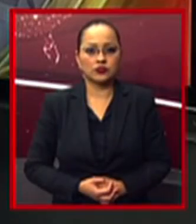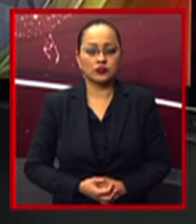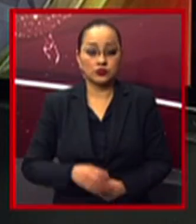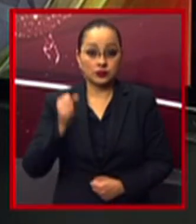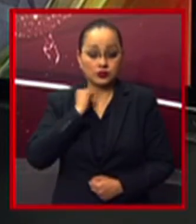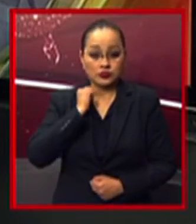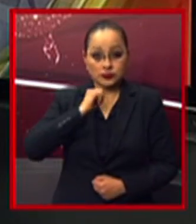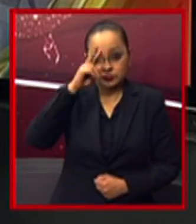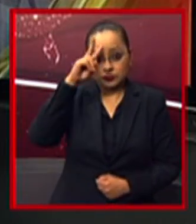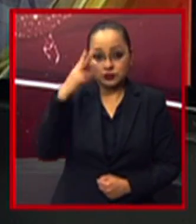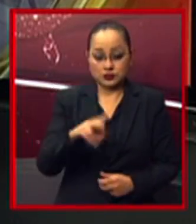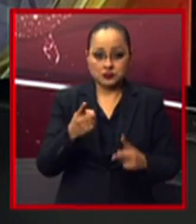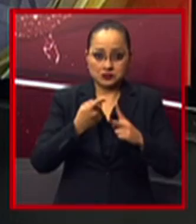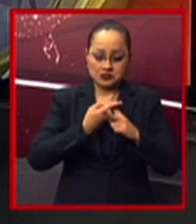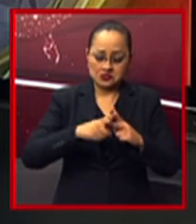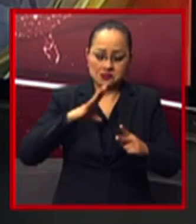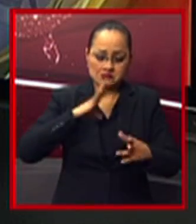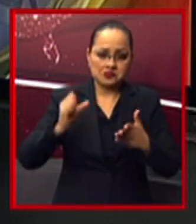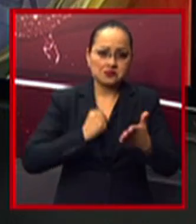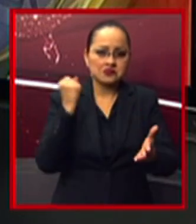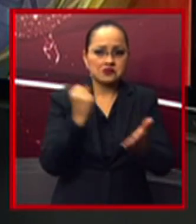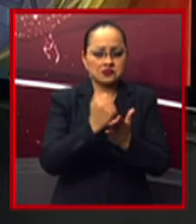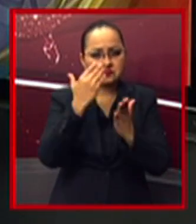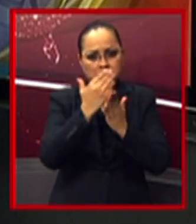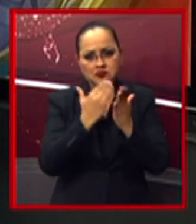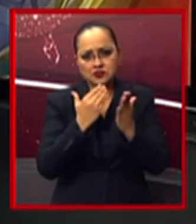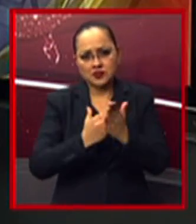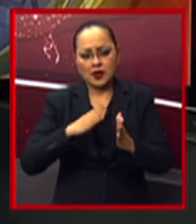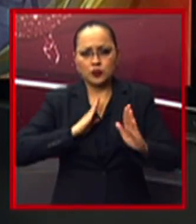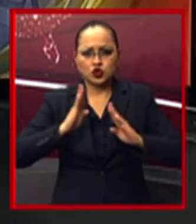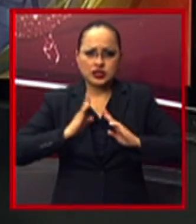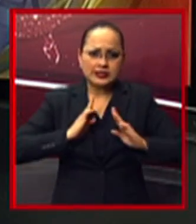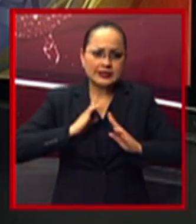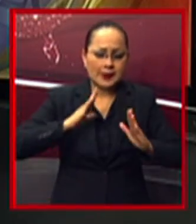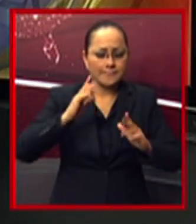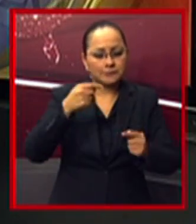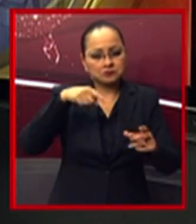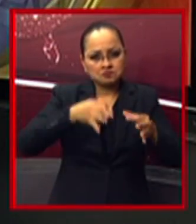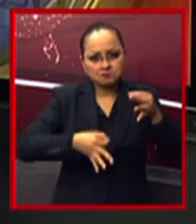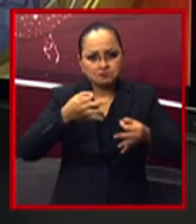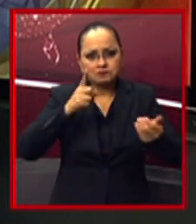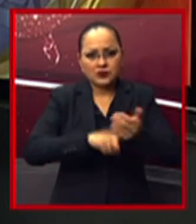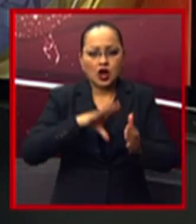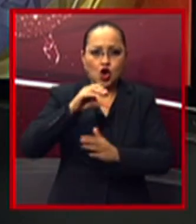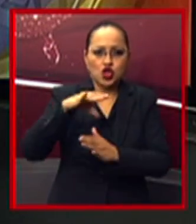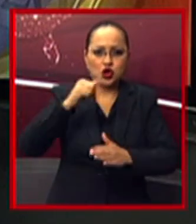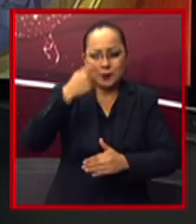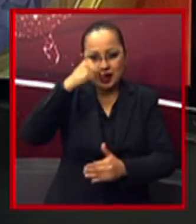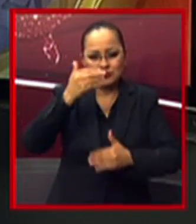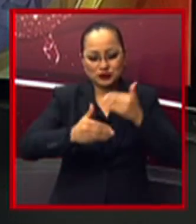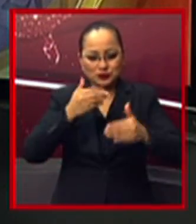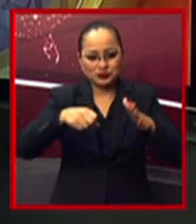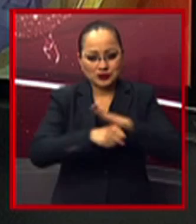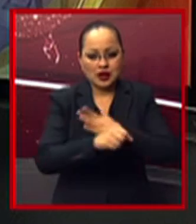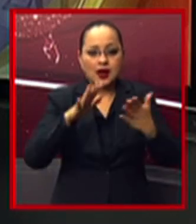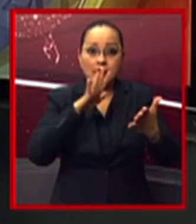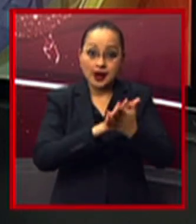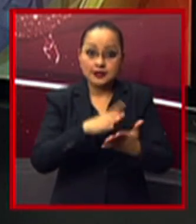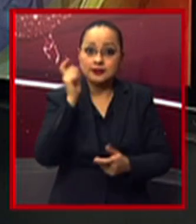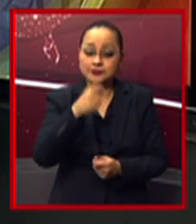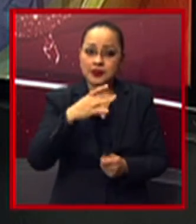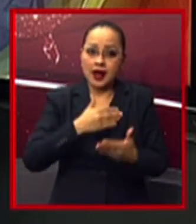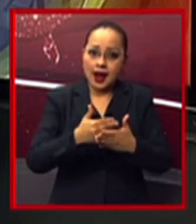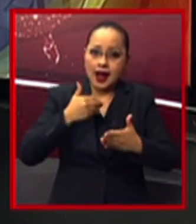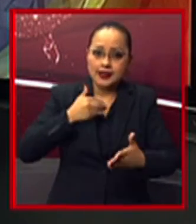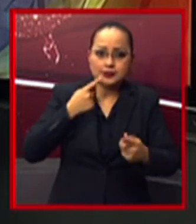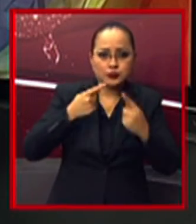En el Senado de la República se analizó la minuta que reforma el Código de Justicia Militar y expide el Código Militar de Procedimientos Penales. Previo a la discusión